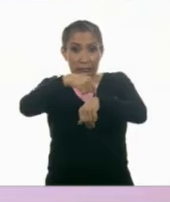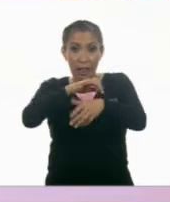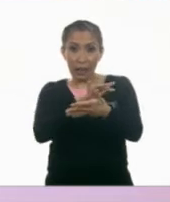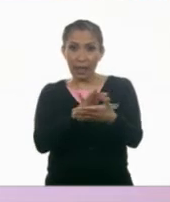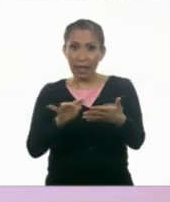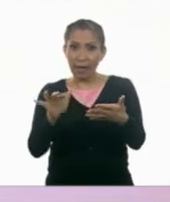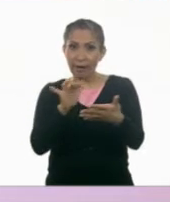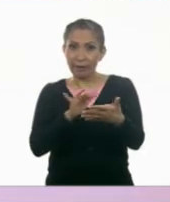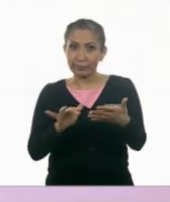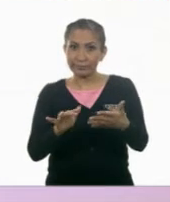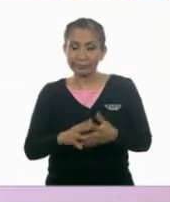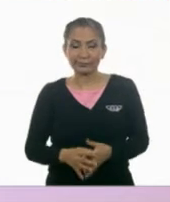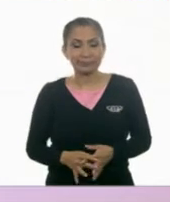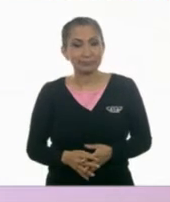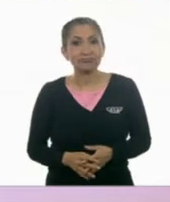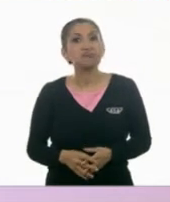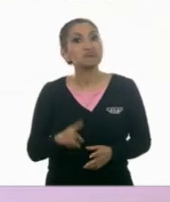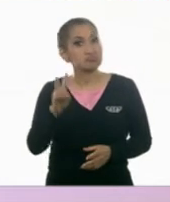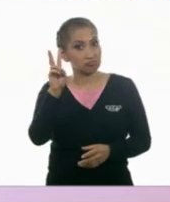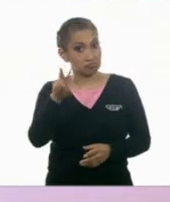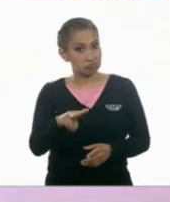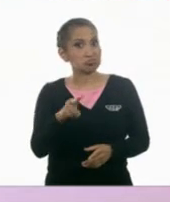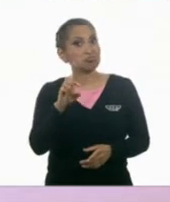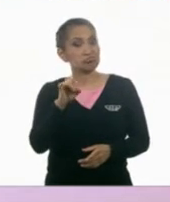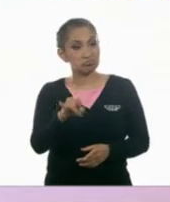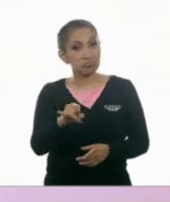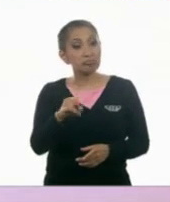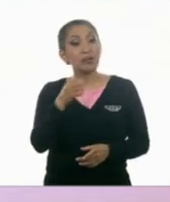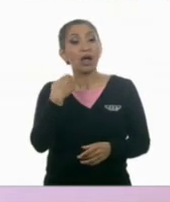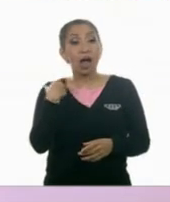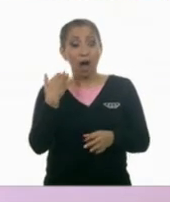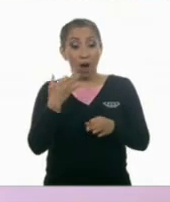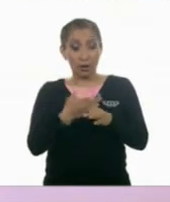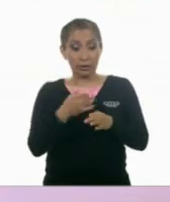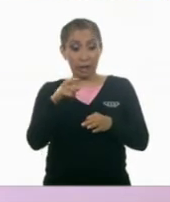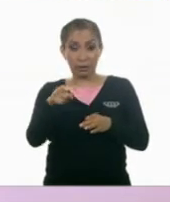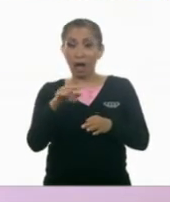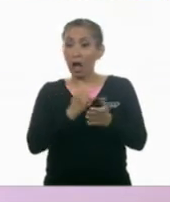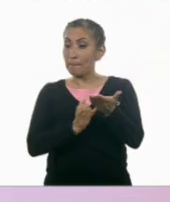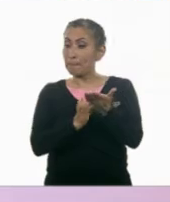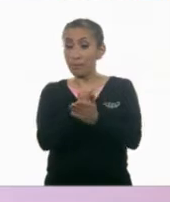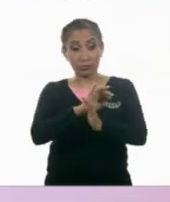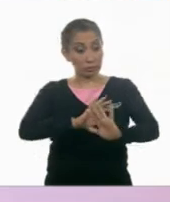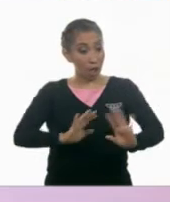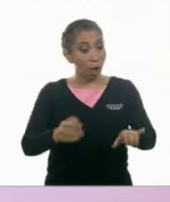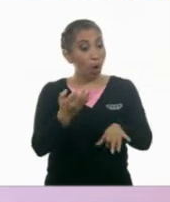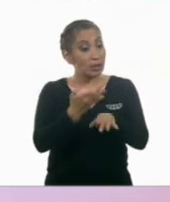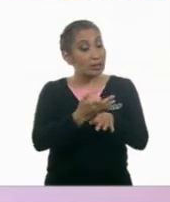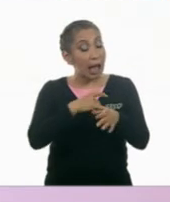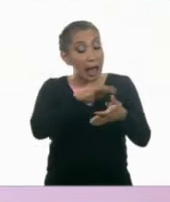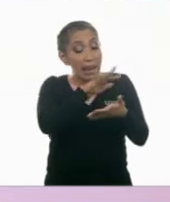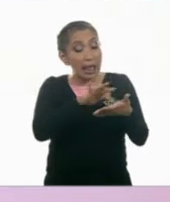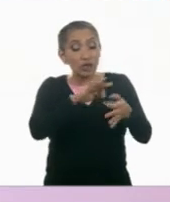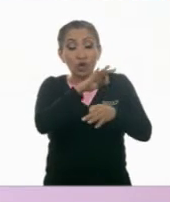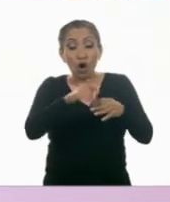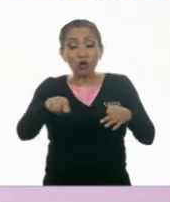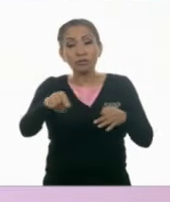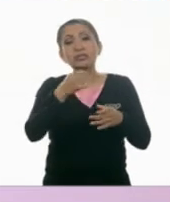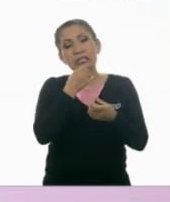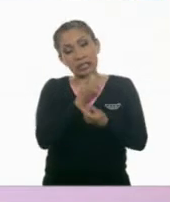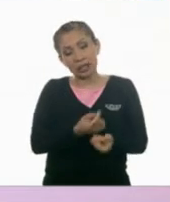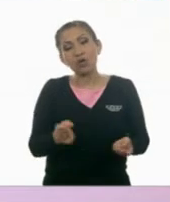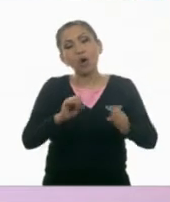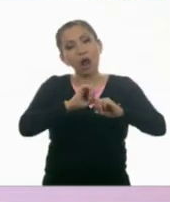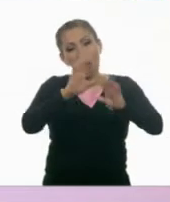de leer. Efectivamente, si en ese momento se determinó que es la hora de leer, pues las niñas